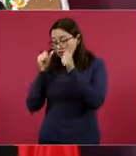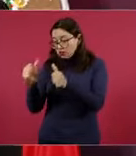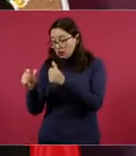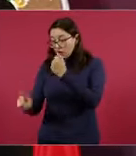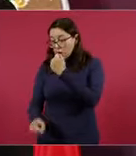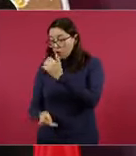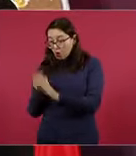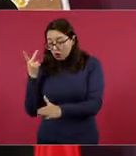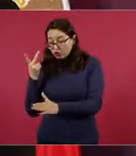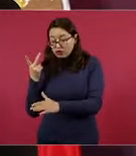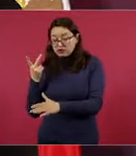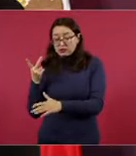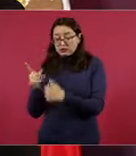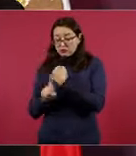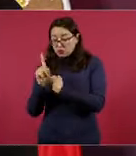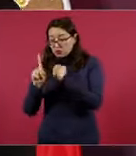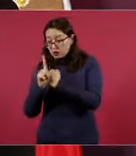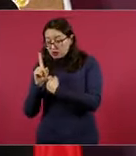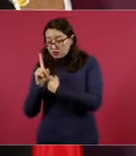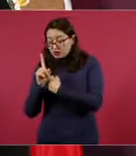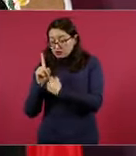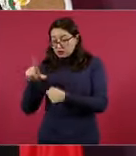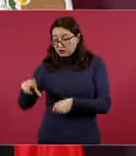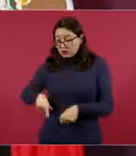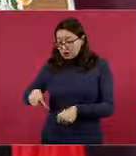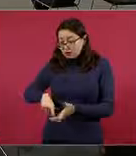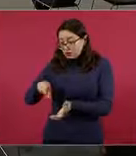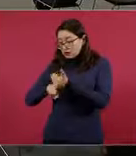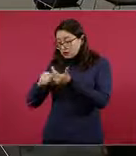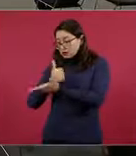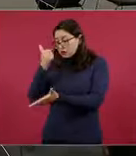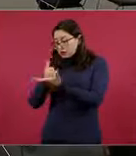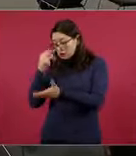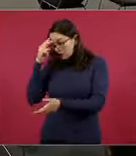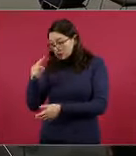que tuviese que ver con el gobierno de la ciudad.